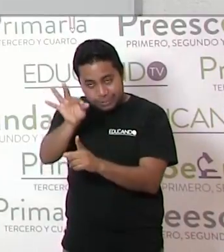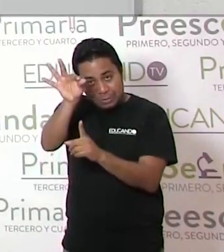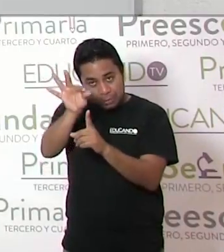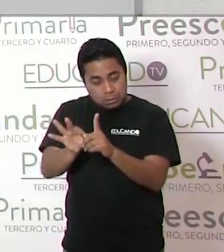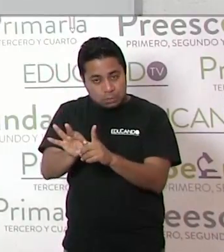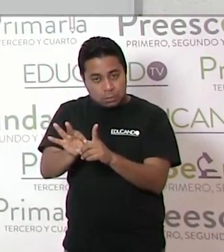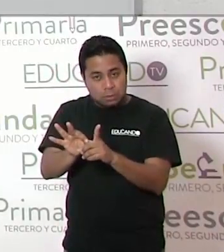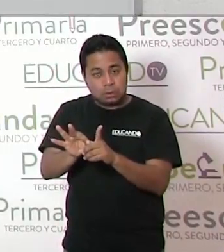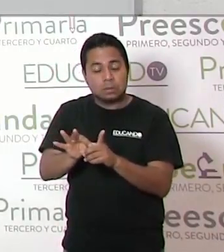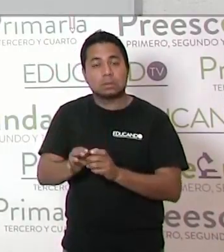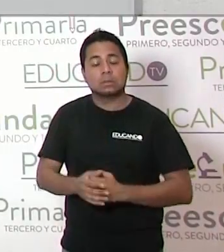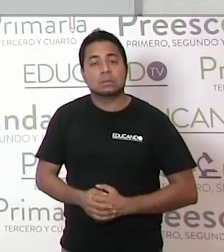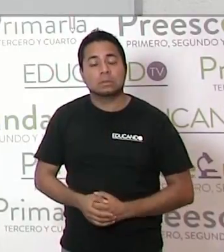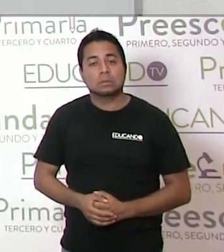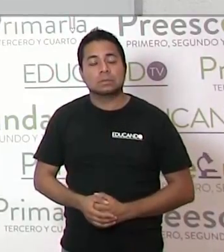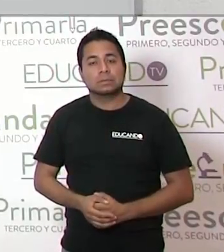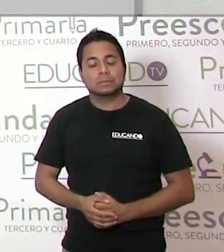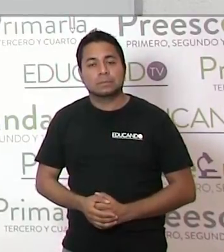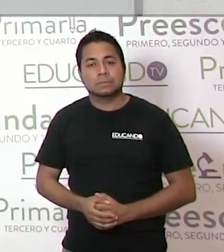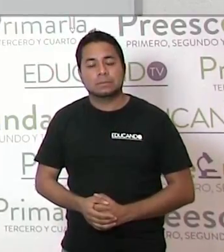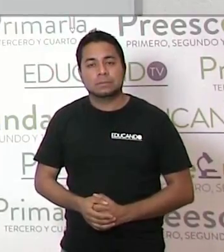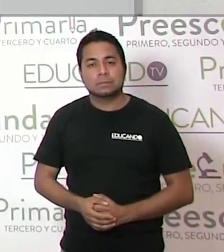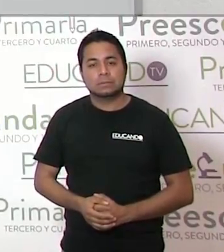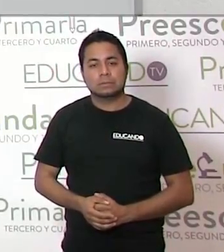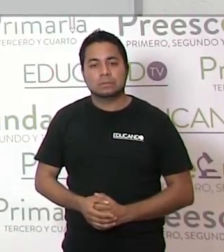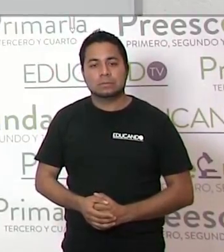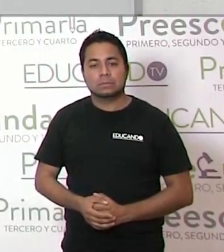Y acá,